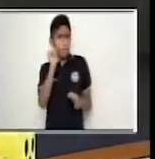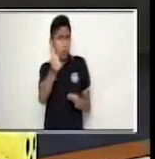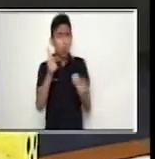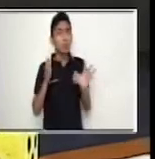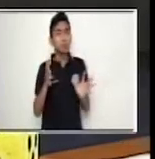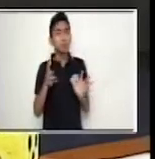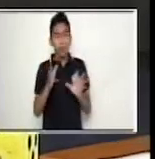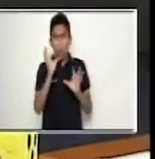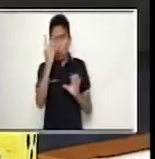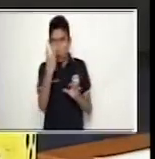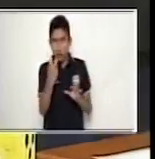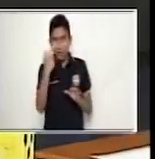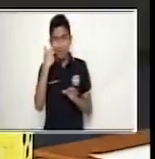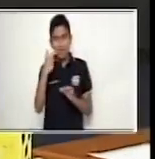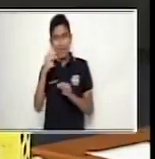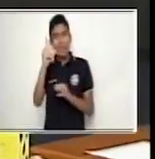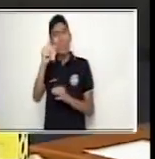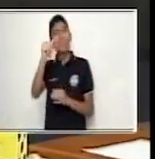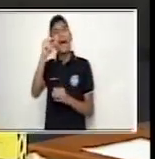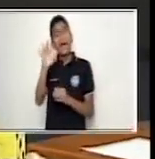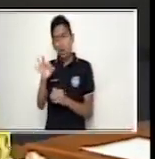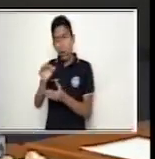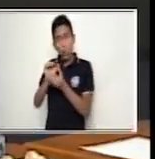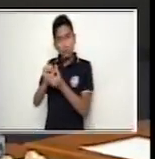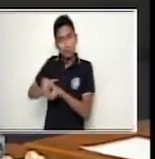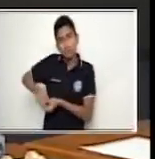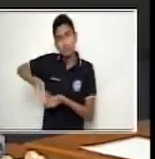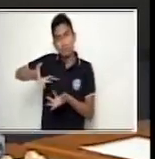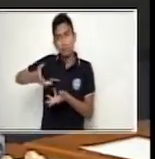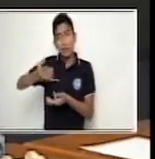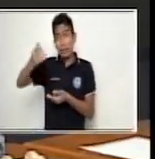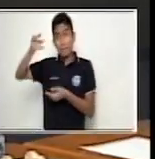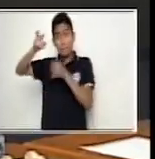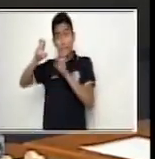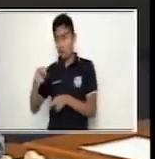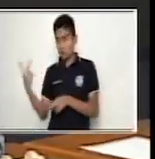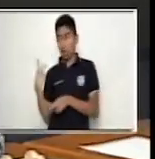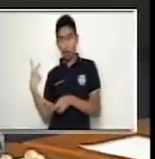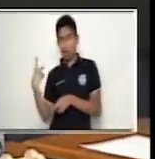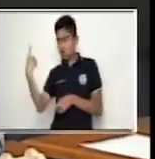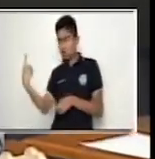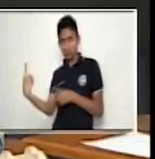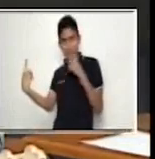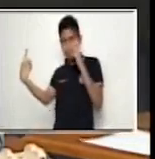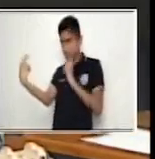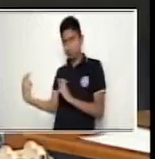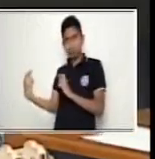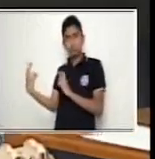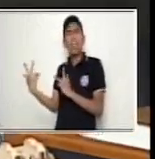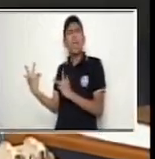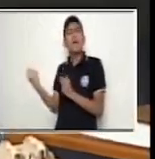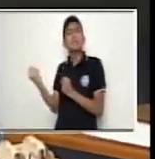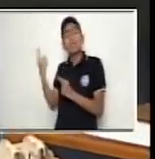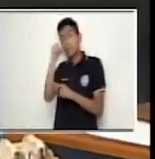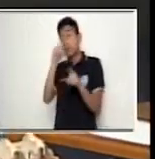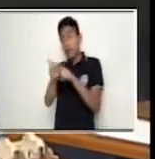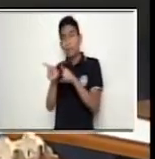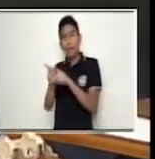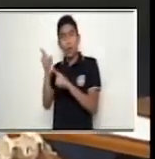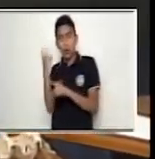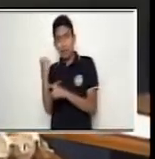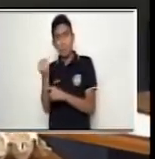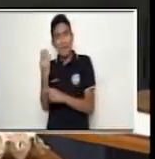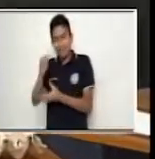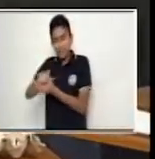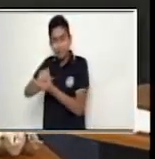Vuelves a agarrar tu dado y en este caso puede ser tu participante o la persona que te acompañe y vuelves a lanzarlo. En